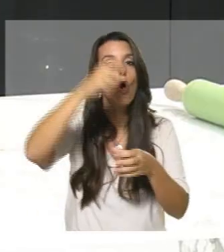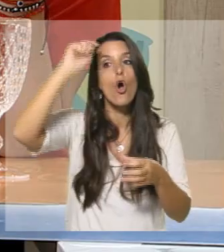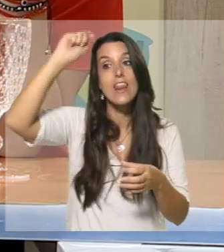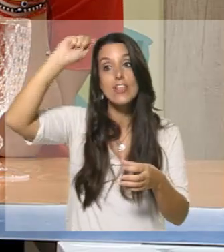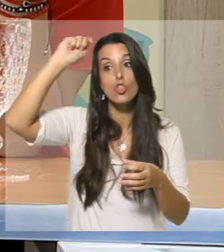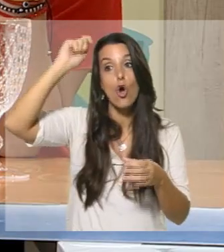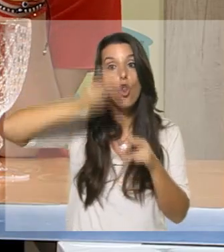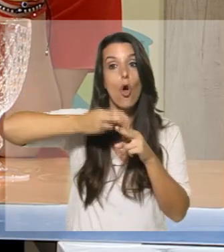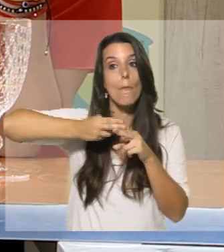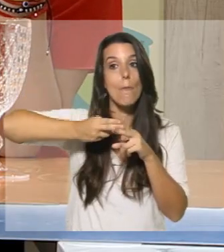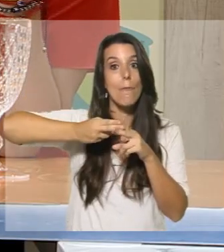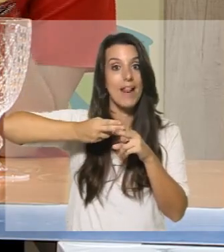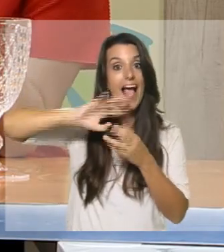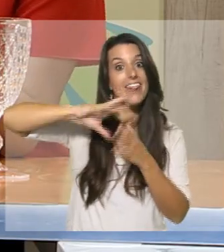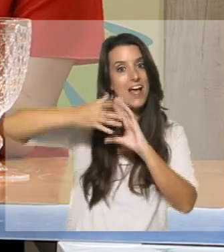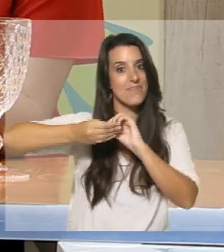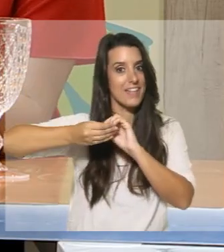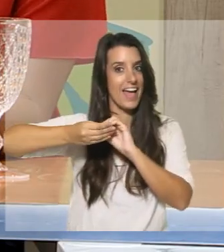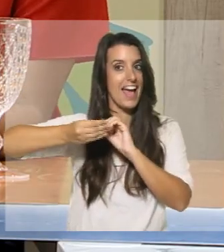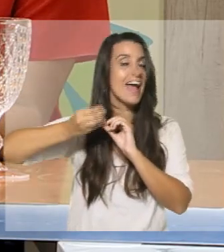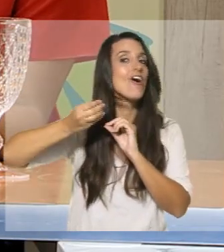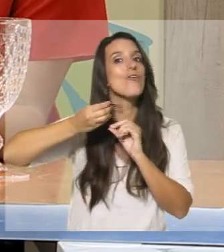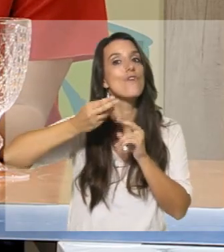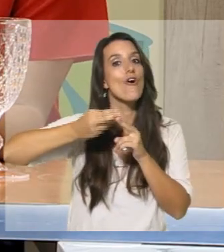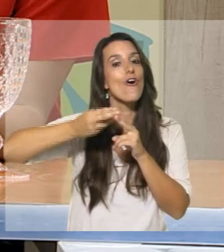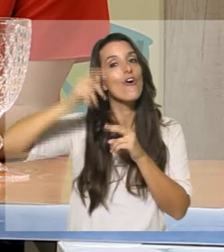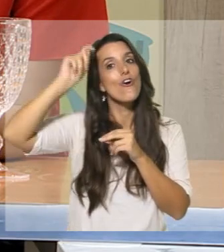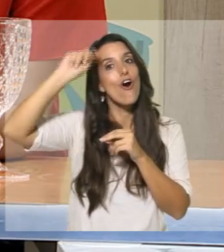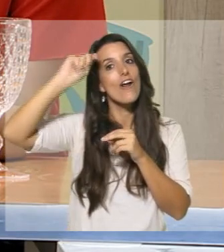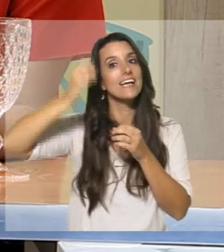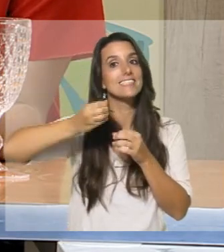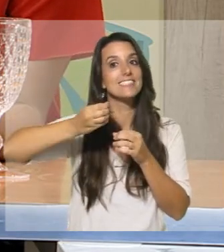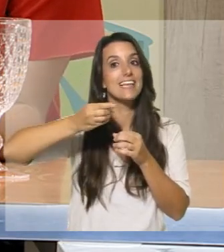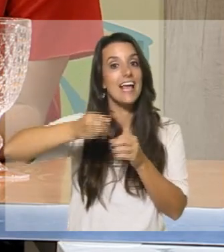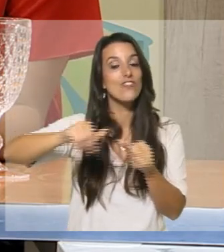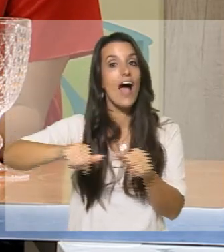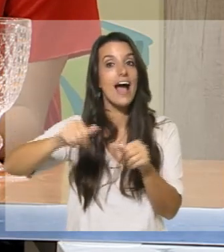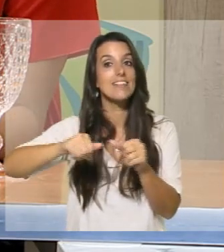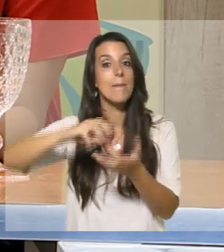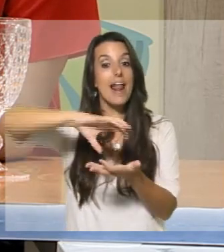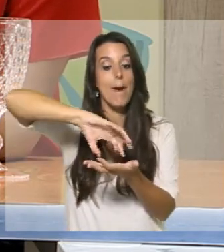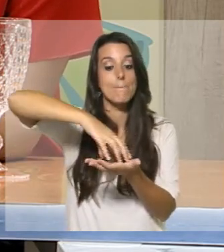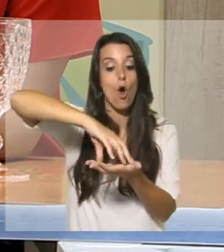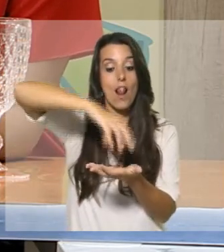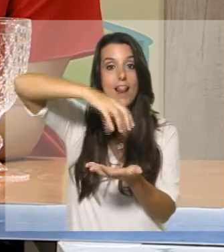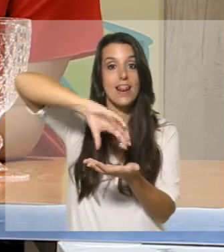A los cuales se asemejan los Alibaba, ¿verdad, claro, Leo? Exactamente. Los moldecitos esos que utiliza para hacer los